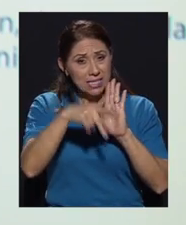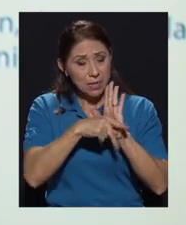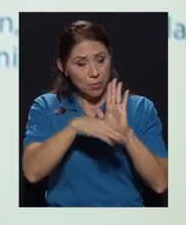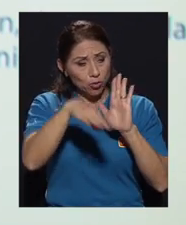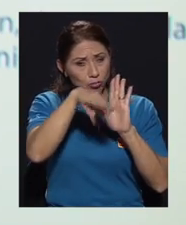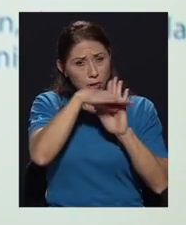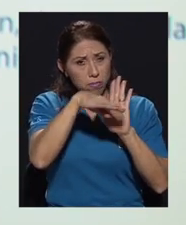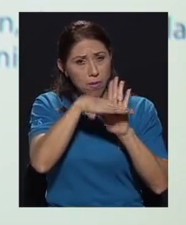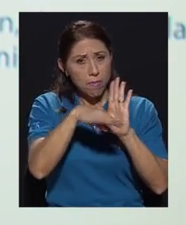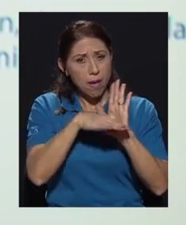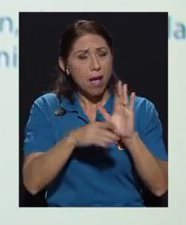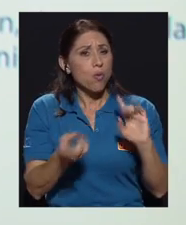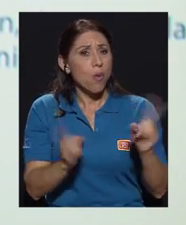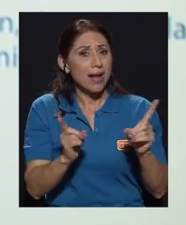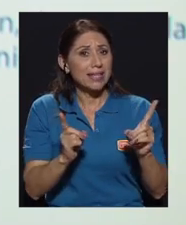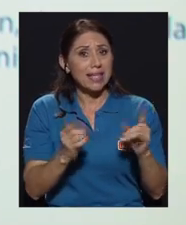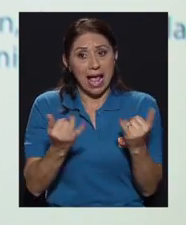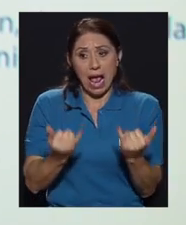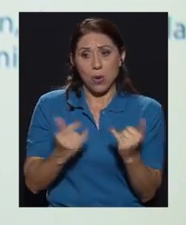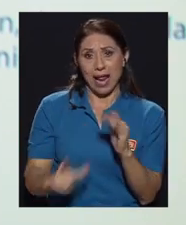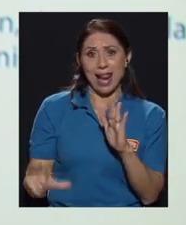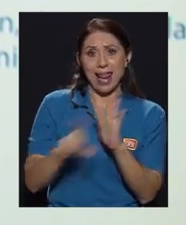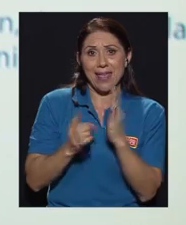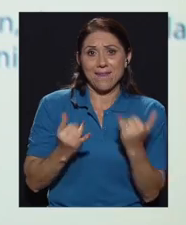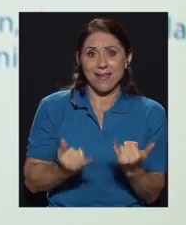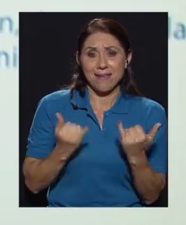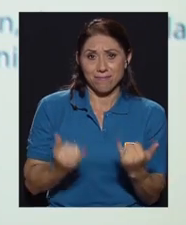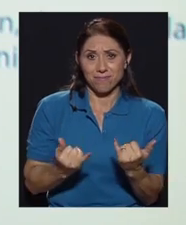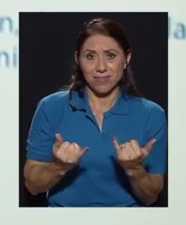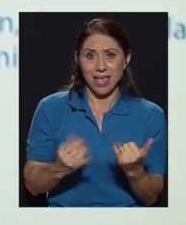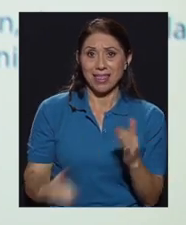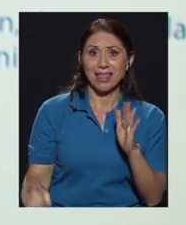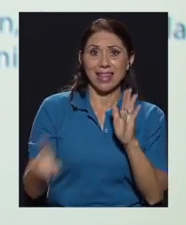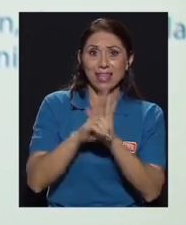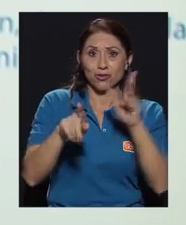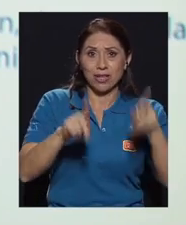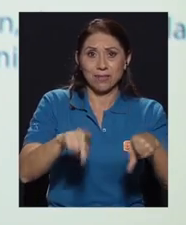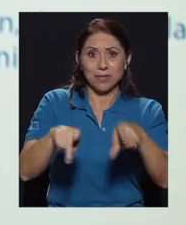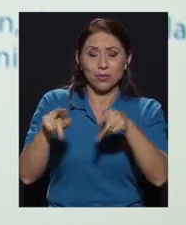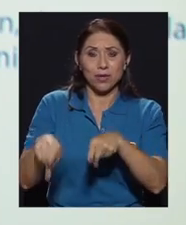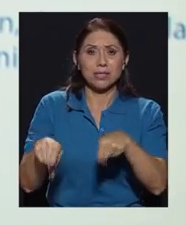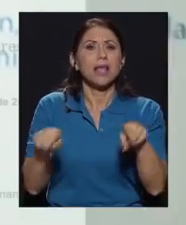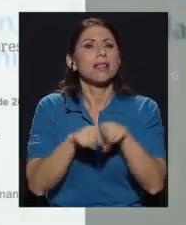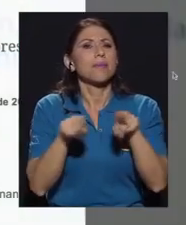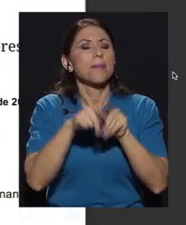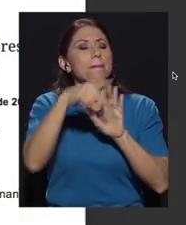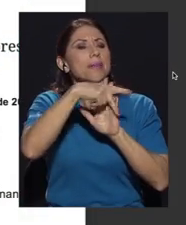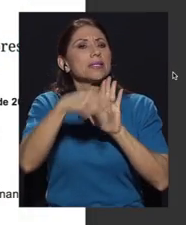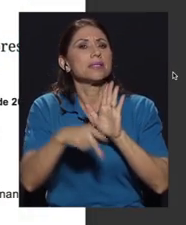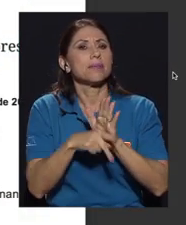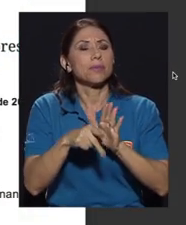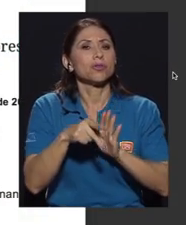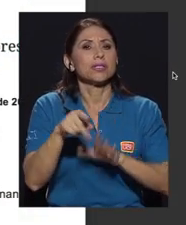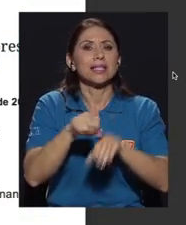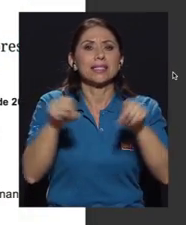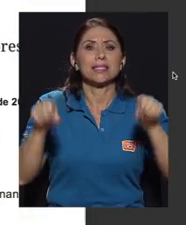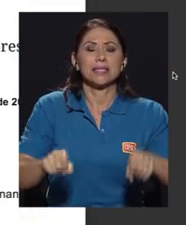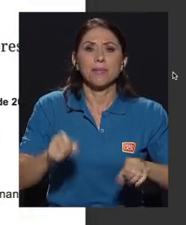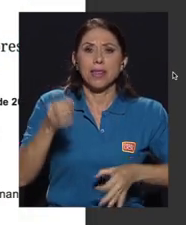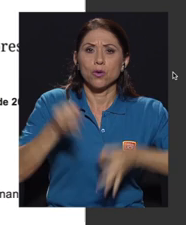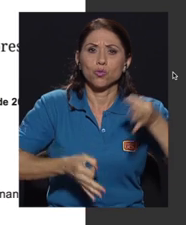y cuál es la normativa vigente en materia de derechos de la personalidad, pero también cuáles son los principios de un sistema de justicia